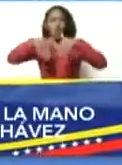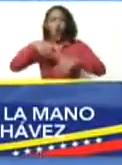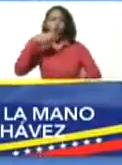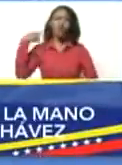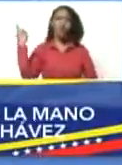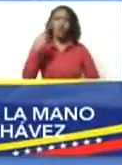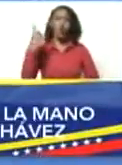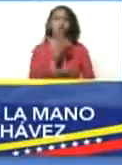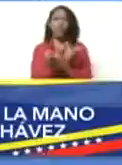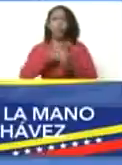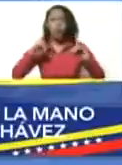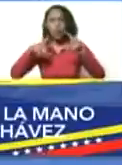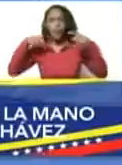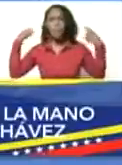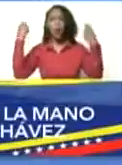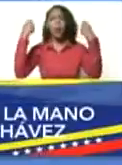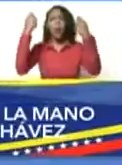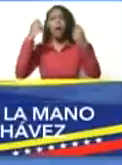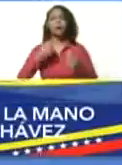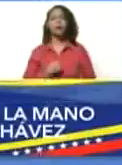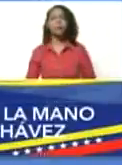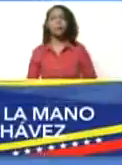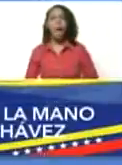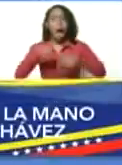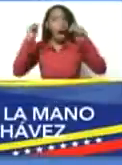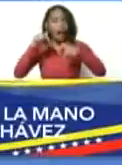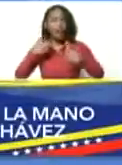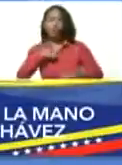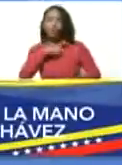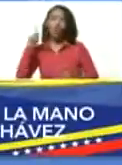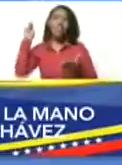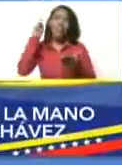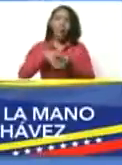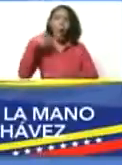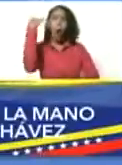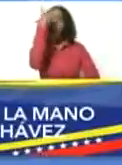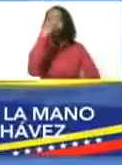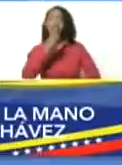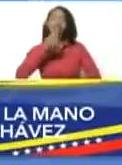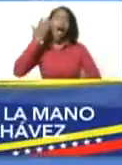huracán democracia popular. Aquí llegamos, jovencitos,